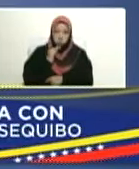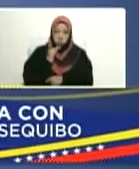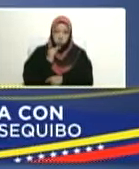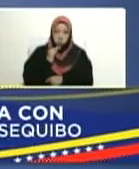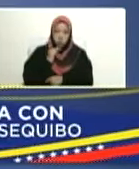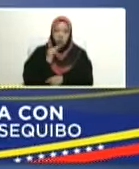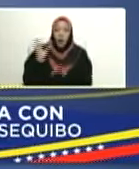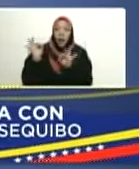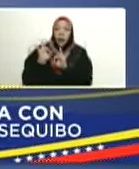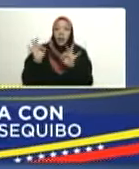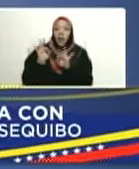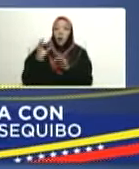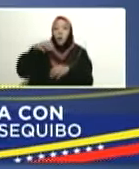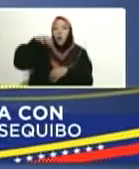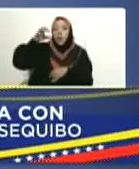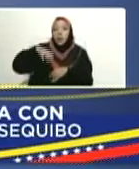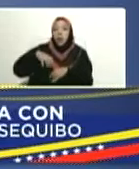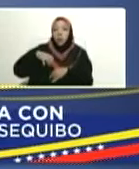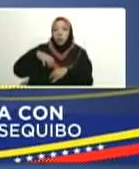no teníamos estado,